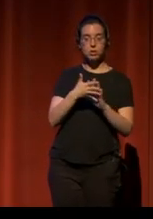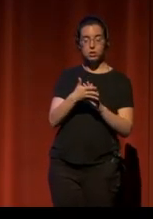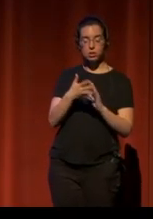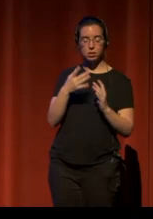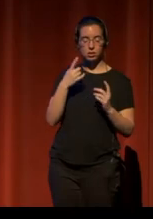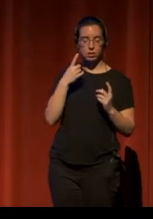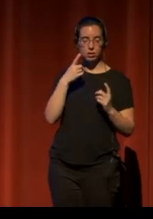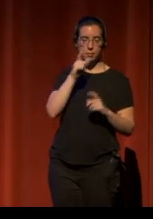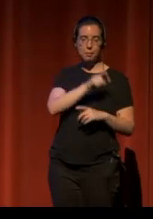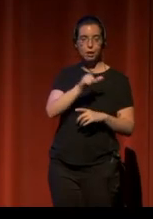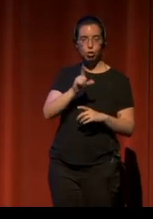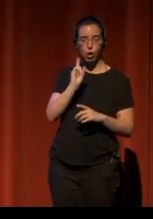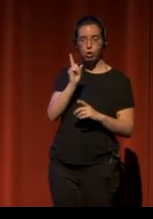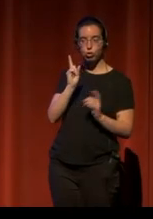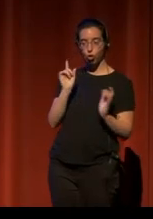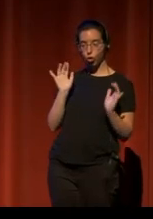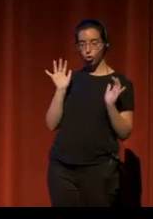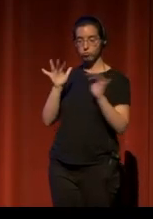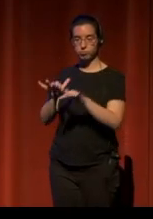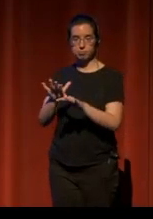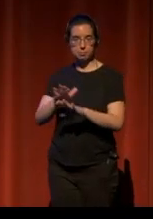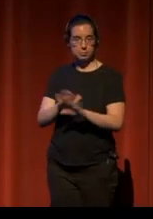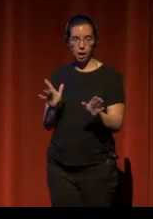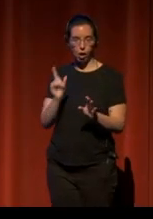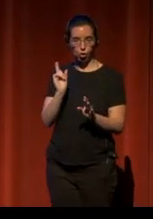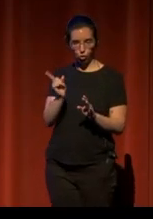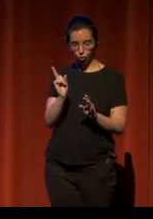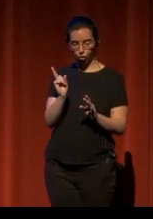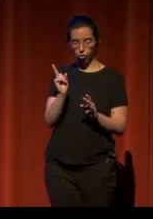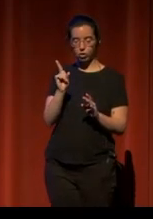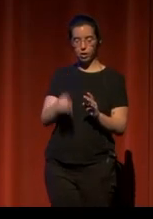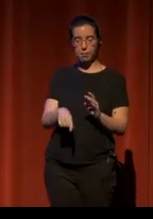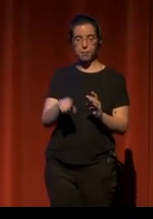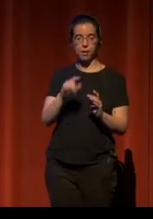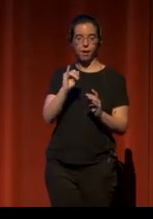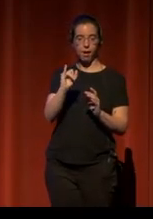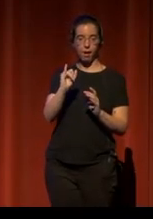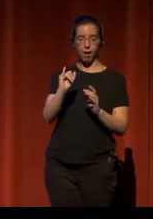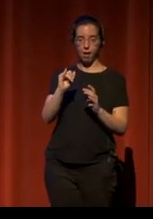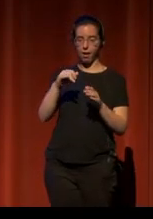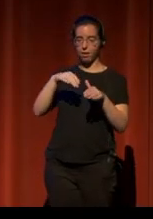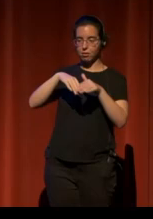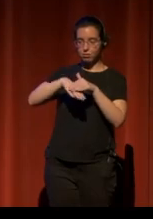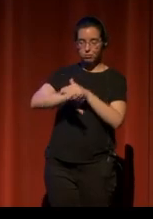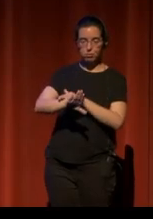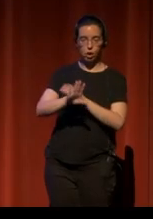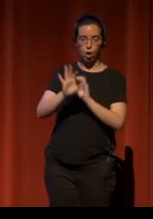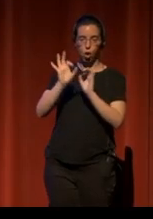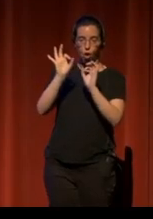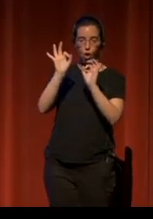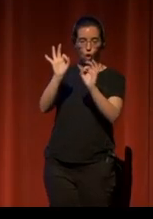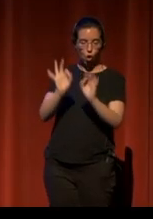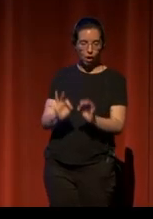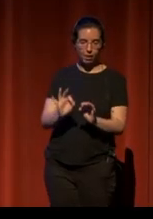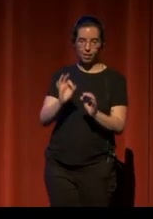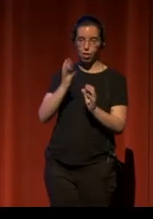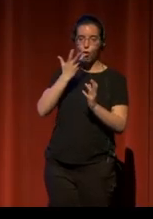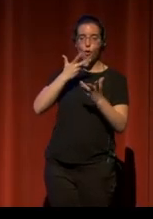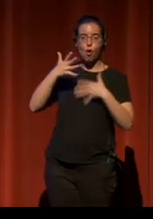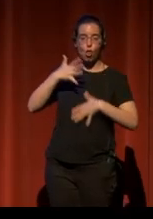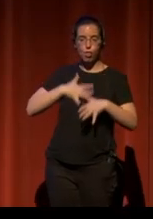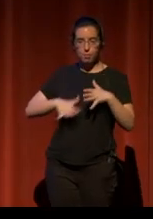acude la gente sino también tenemos archivados tenemos conservados tenemos izados el